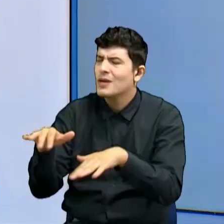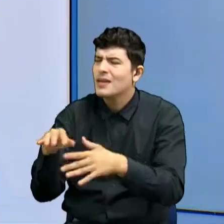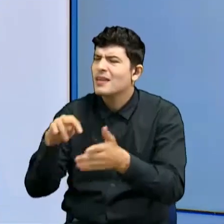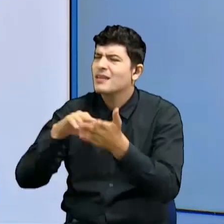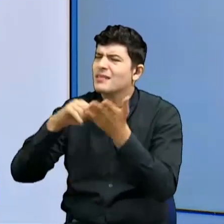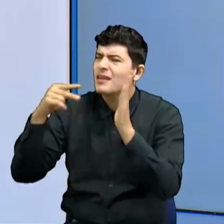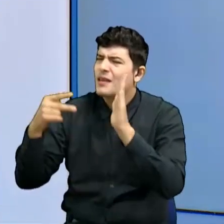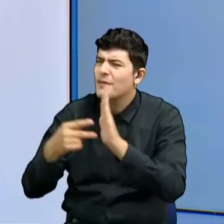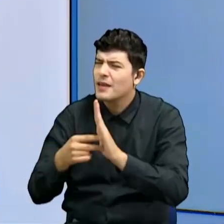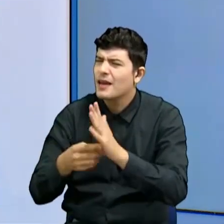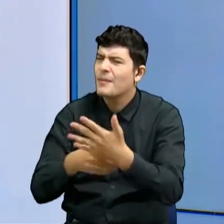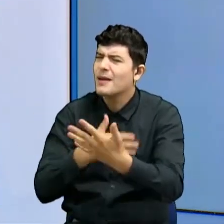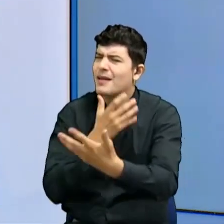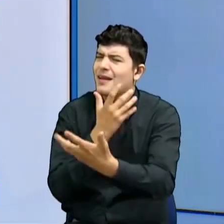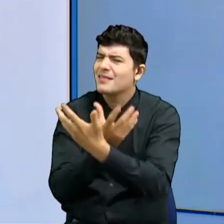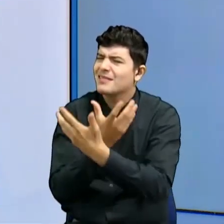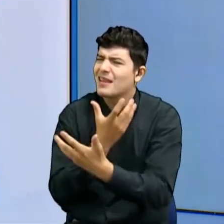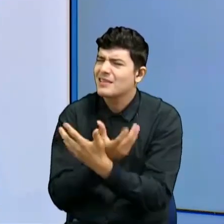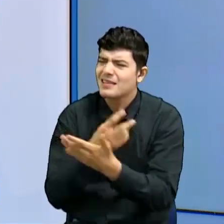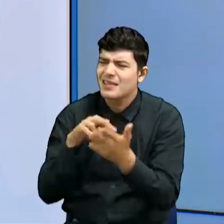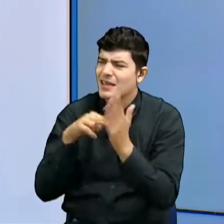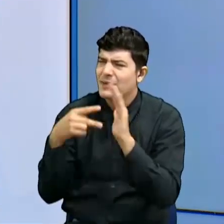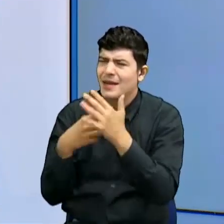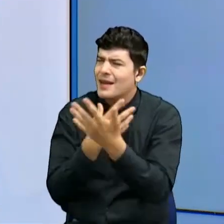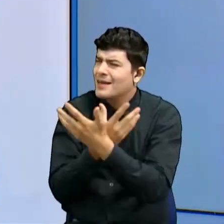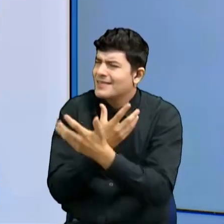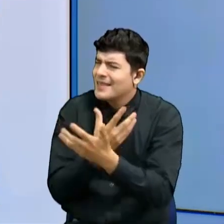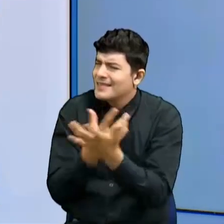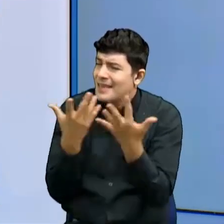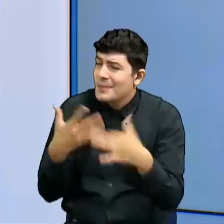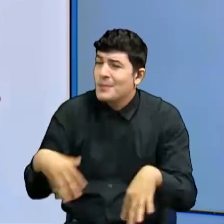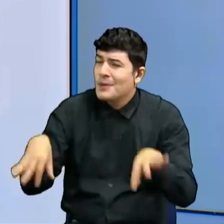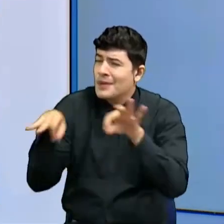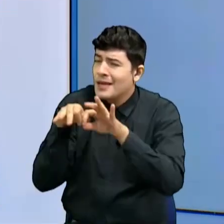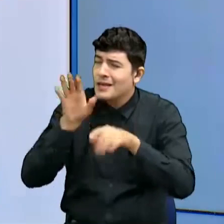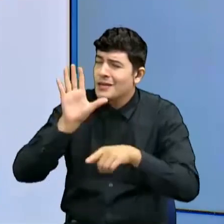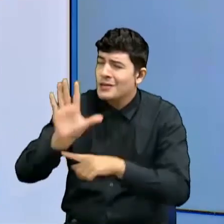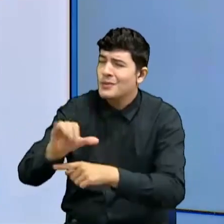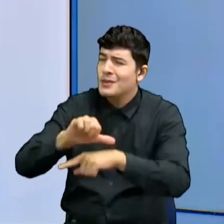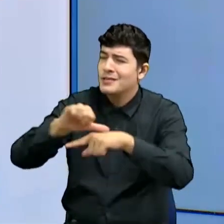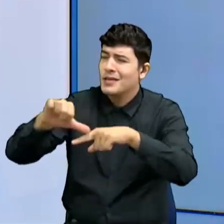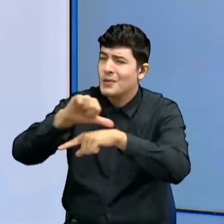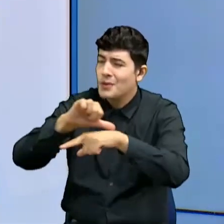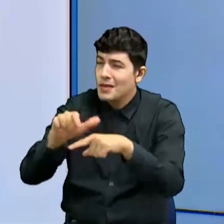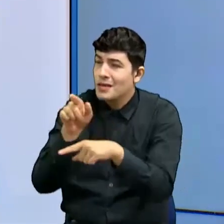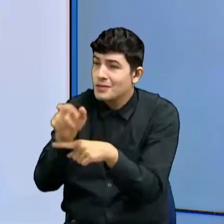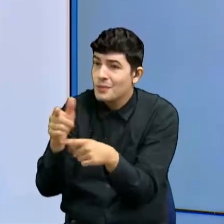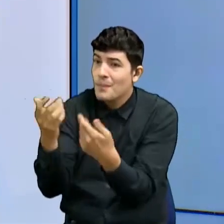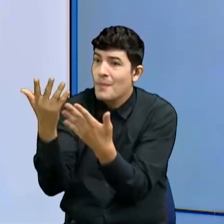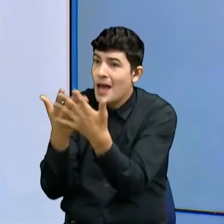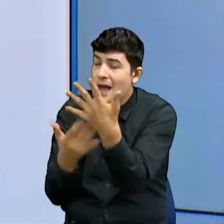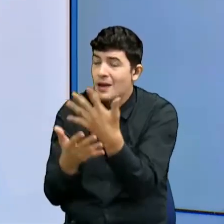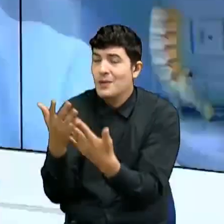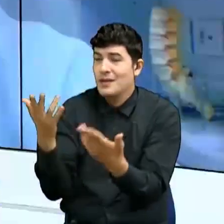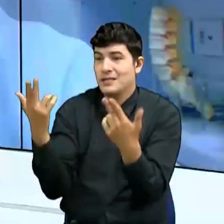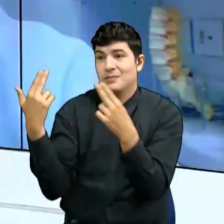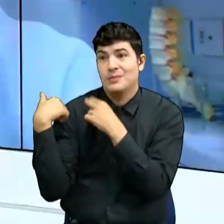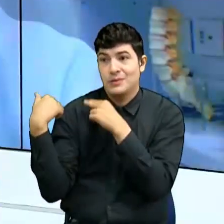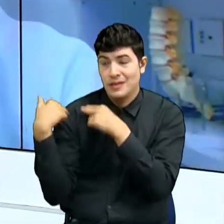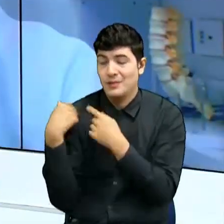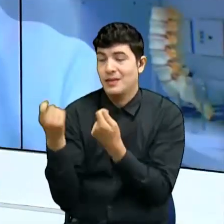que lo tenemos aquí en el departamento de Santander, que lo tuvo usted también en sus manos, y pues obviamente de esto se habla a nivel nacional